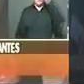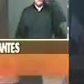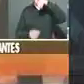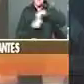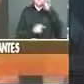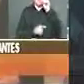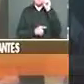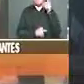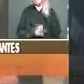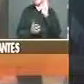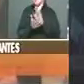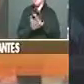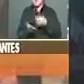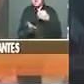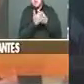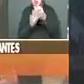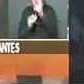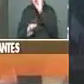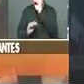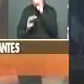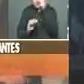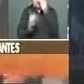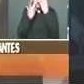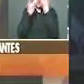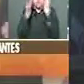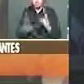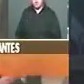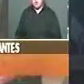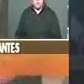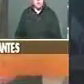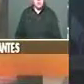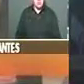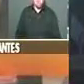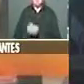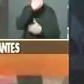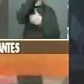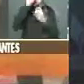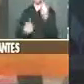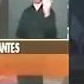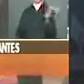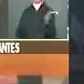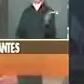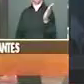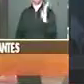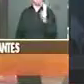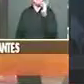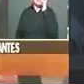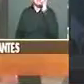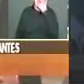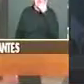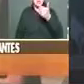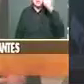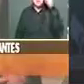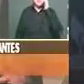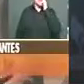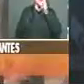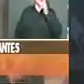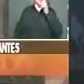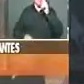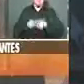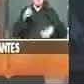poco el pago en la negociación. Muy grave. Muy grave que el gobierno no aprenda de los errores del pasado, muy grave que